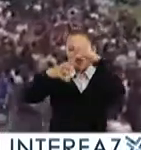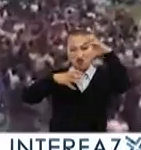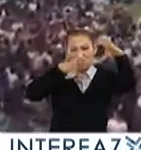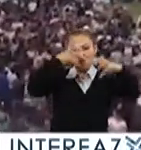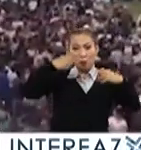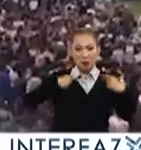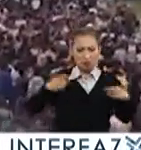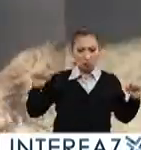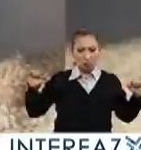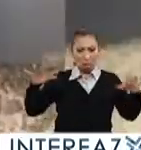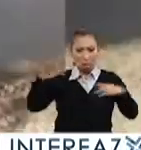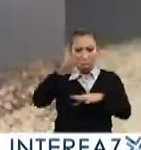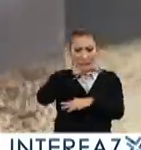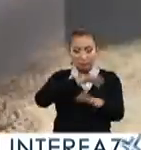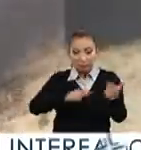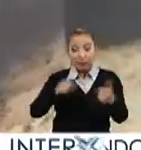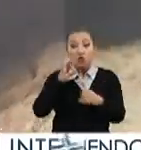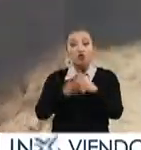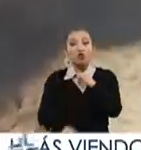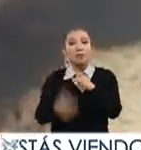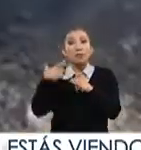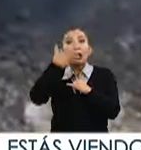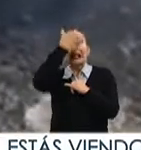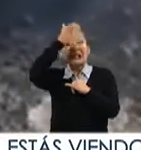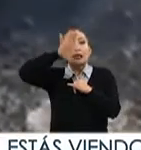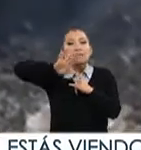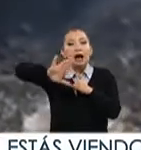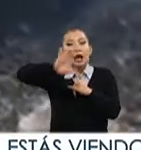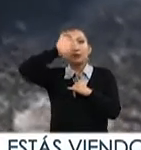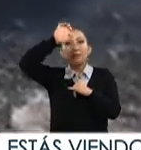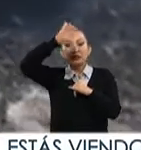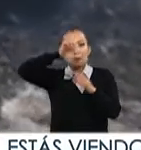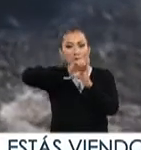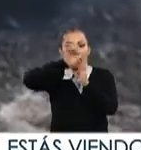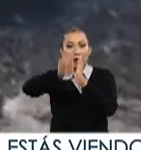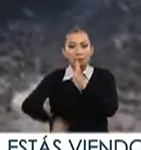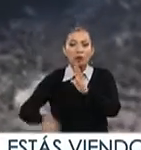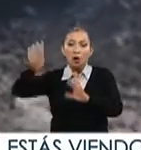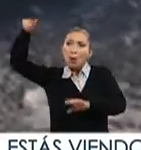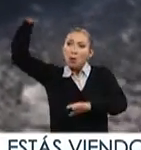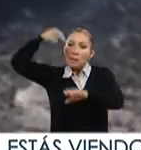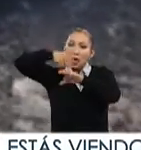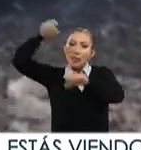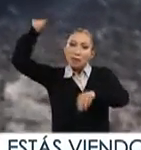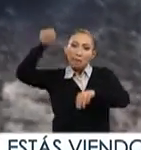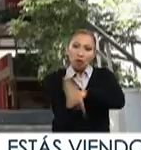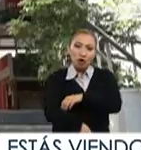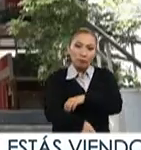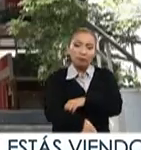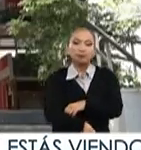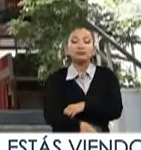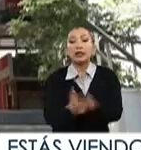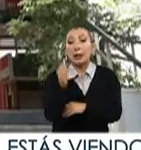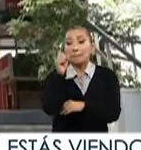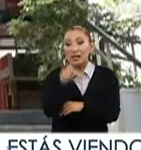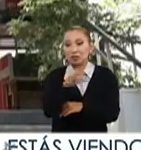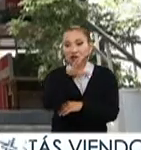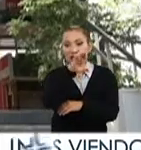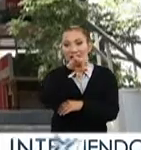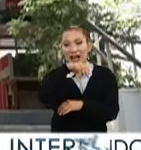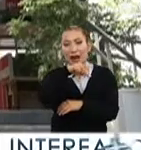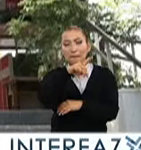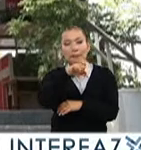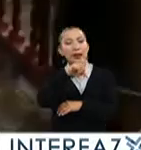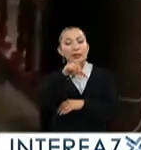masivas de personas. Y por último, los climatológicos espaciales, como la caída de meteoritos. Asimismo, el CENAPRED